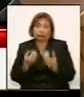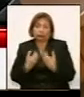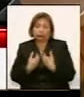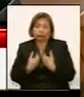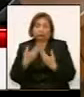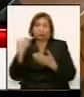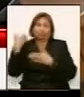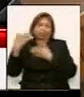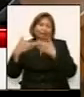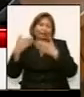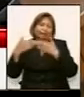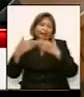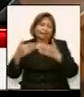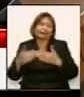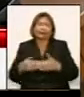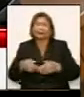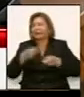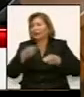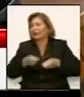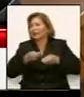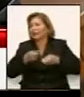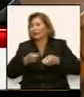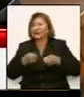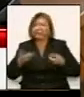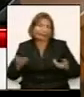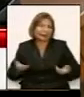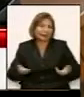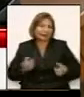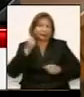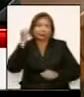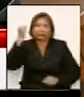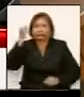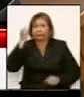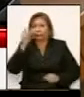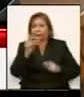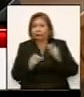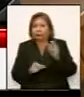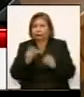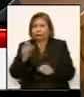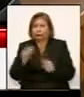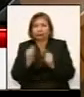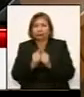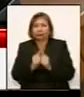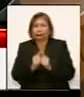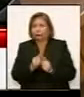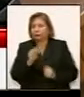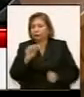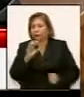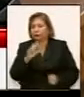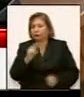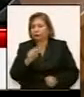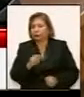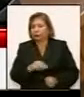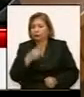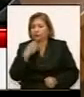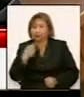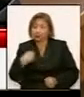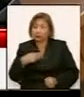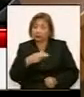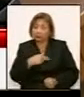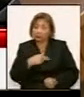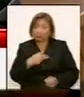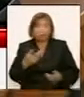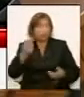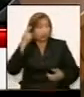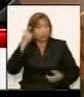larguísima luchando contra la violencia defendiendo los derechos de las mujeres y personas en los trópicos entonces nosotros acá lo que